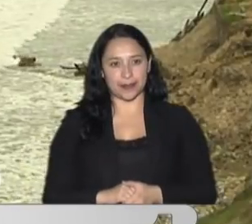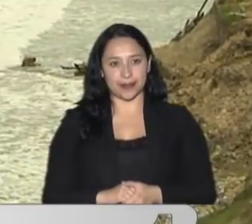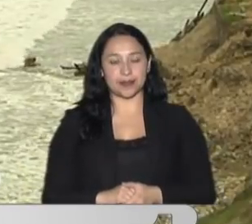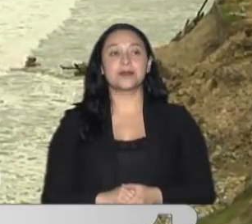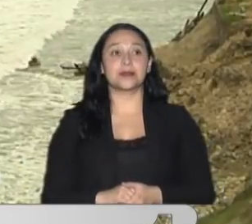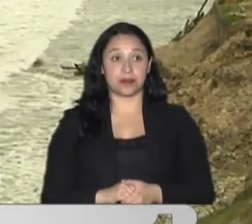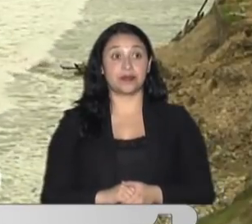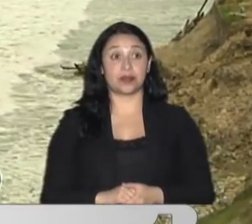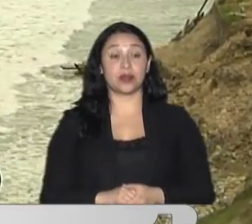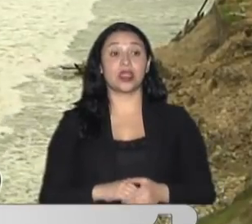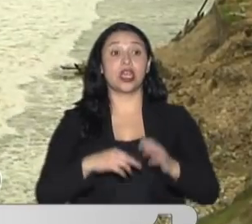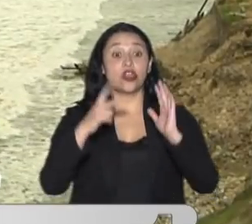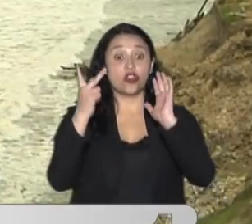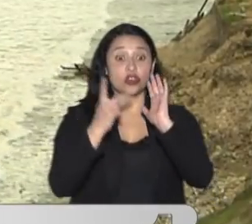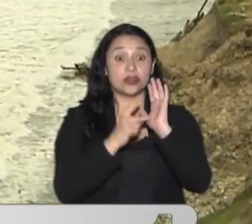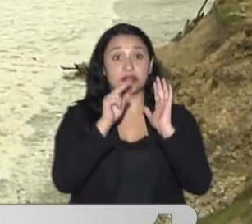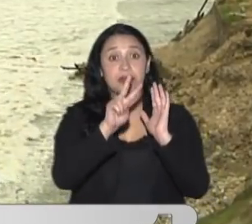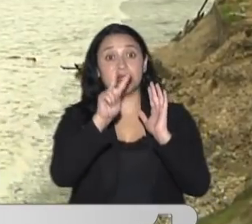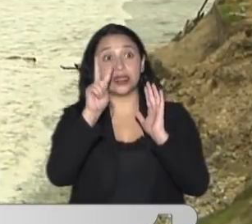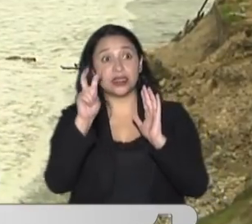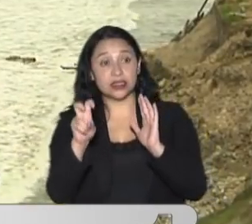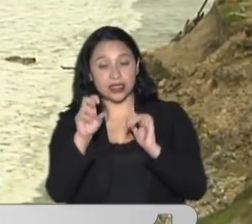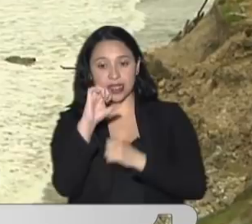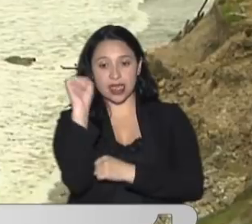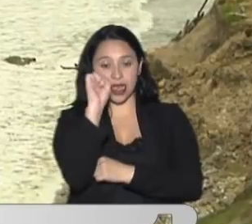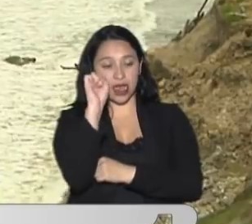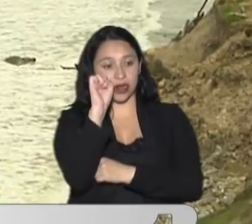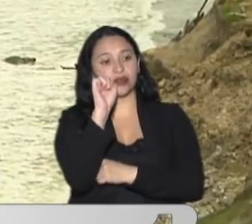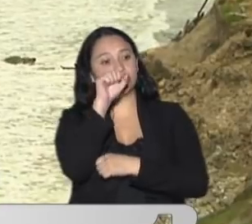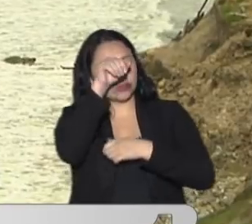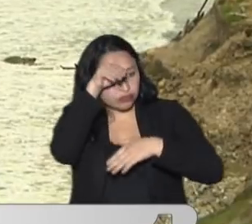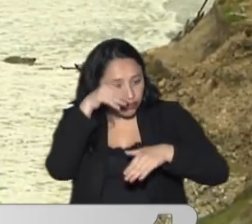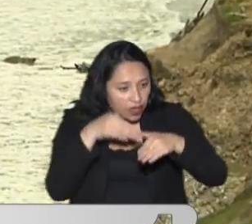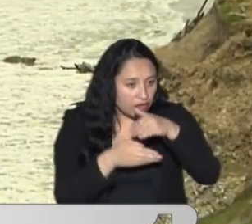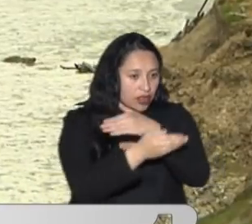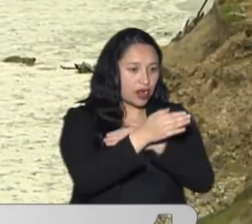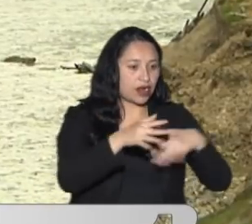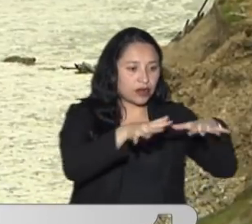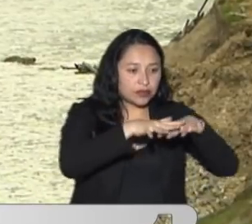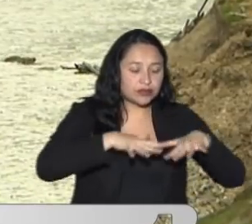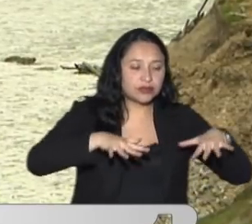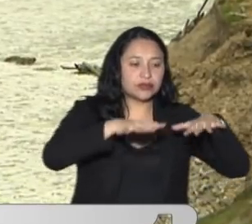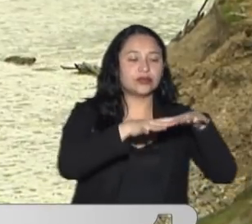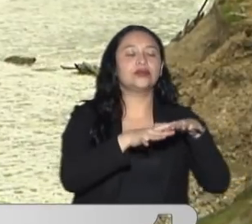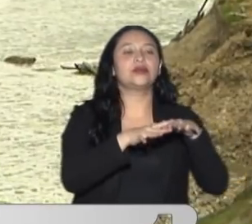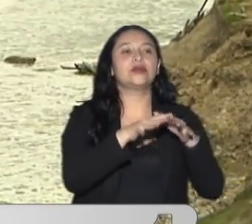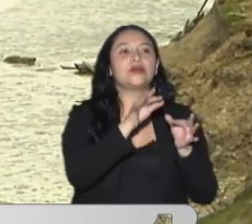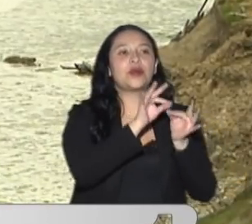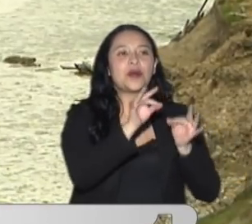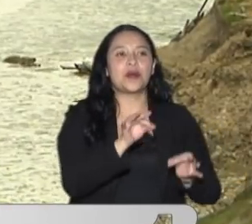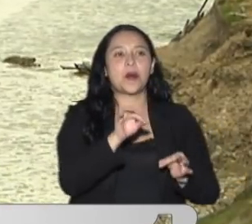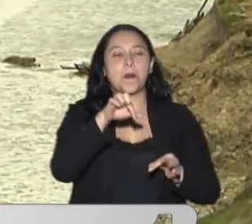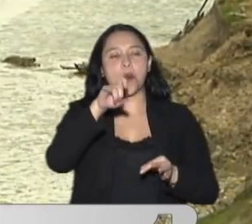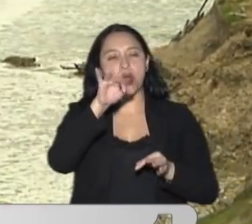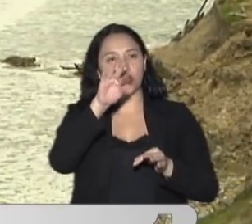En total, 2027 vehículos ingresaron a los balnearios de Puerto Colombia entre sábado y domingo.